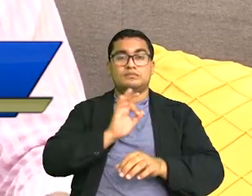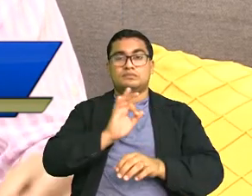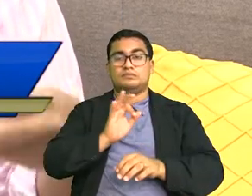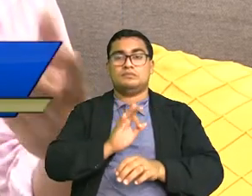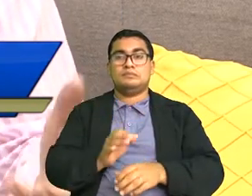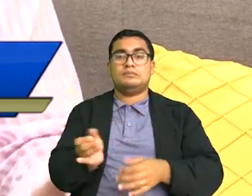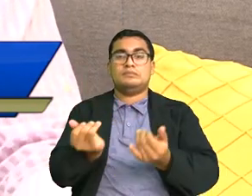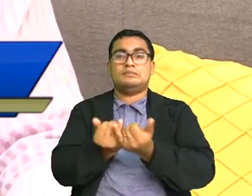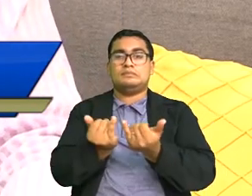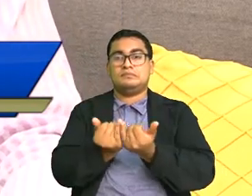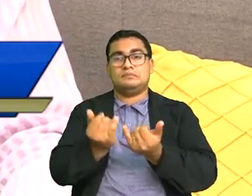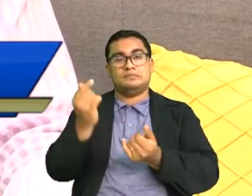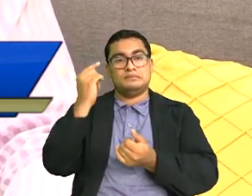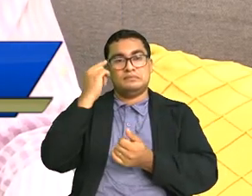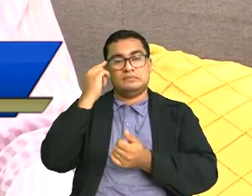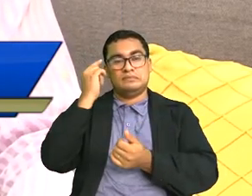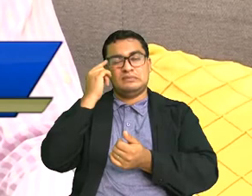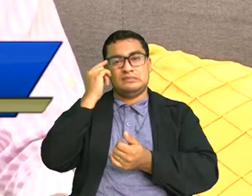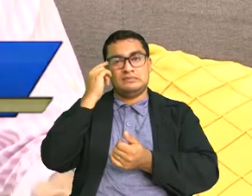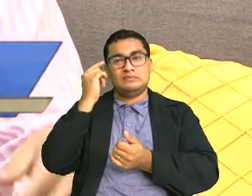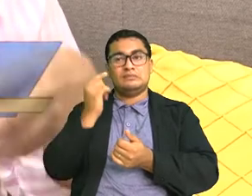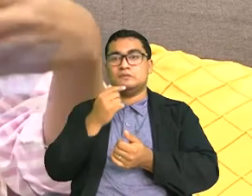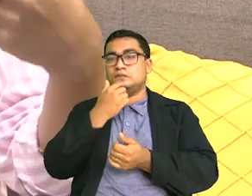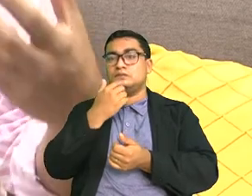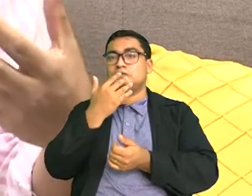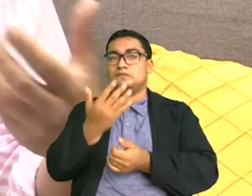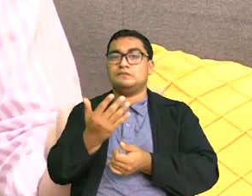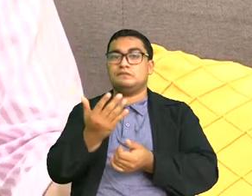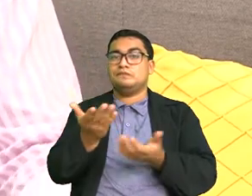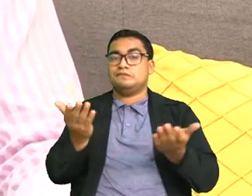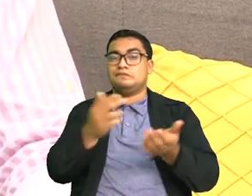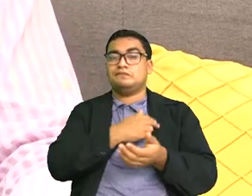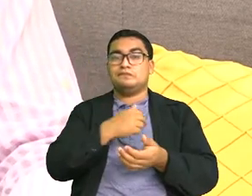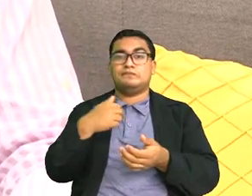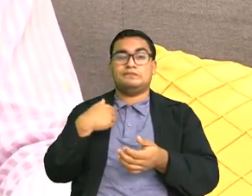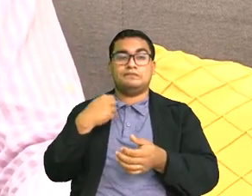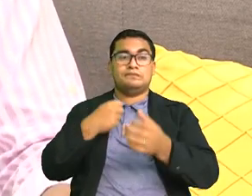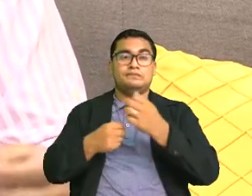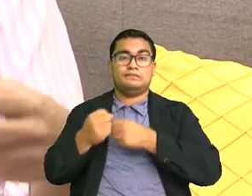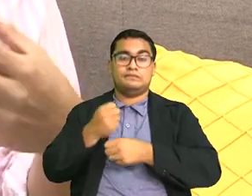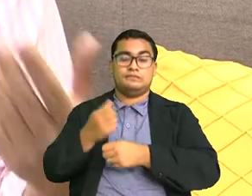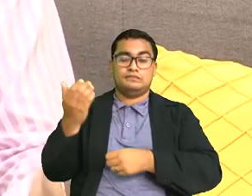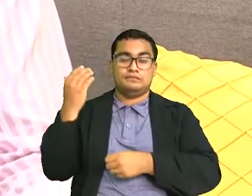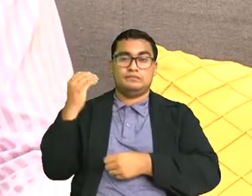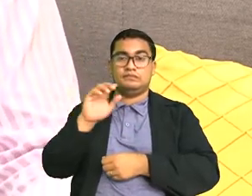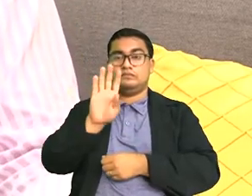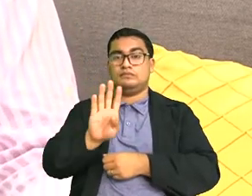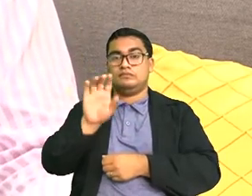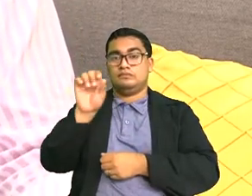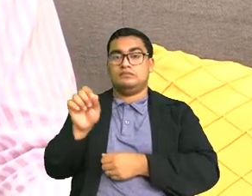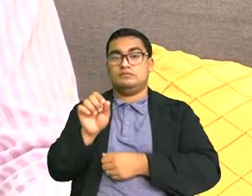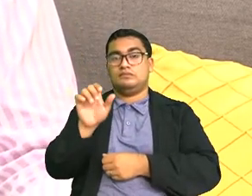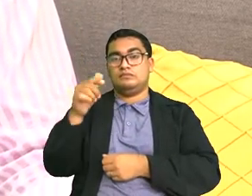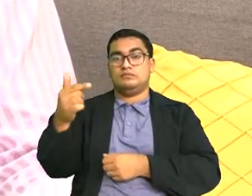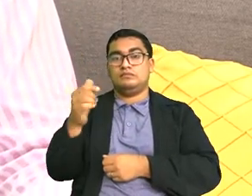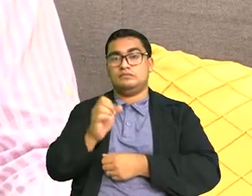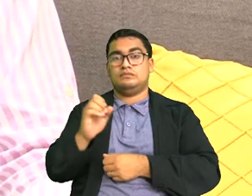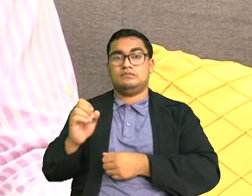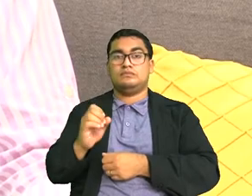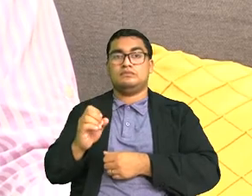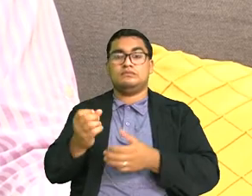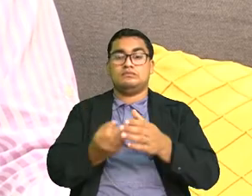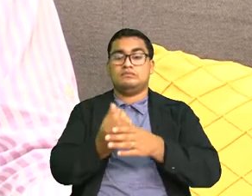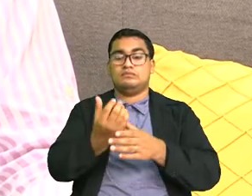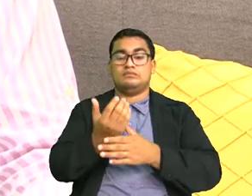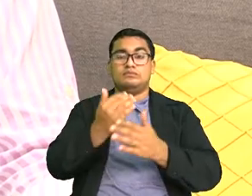y se estima cosecha y es por eso que se planteó el año pasado que el 4.5 por ciento del incremento de nuestra producción